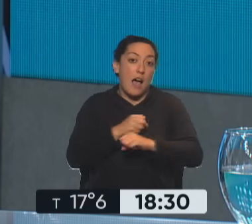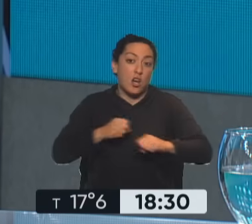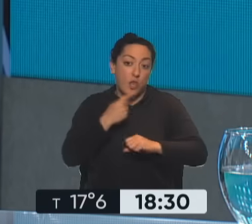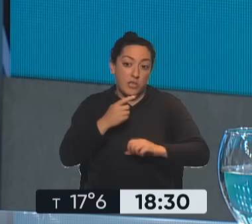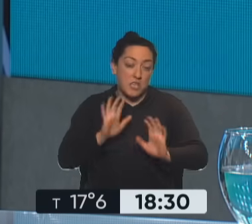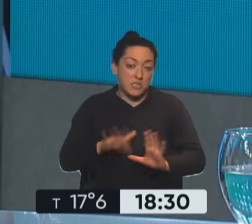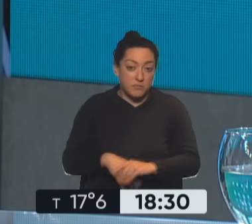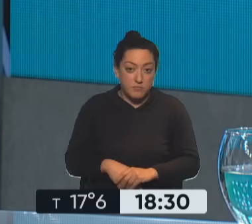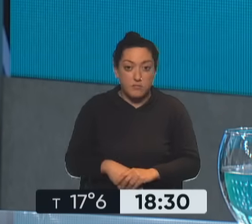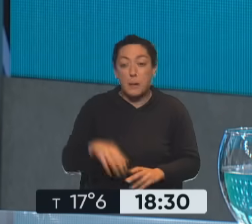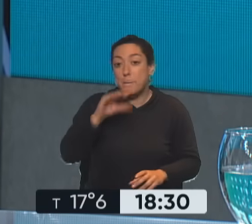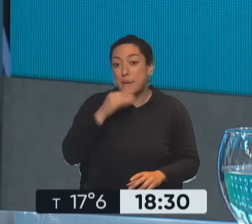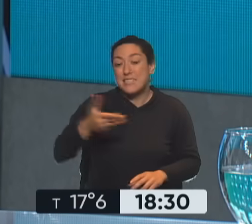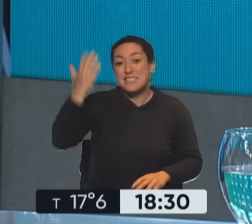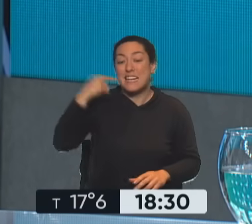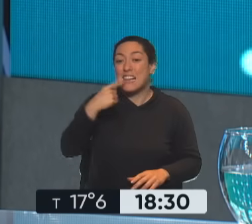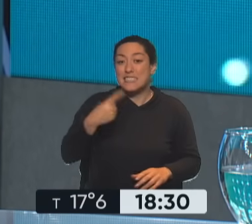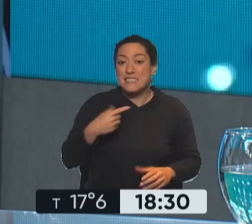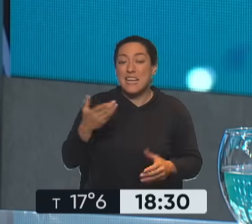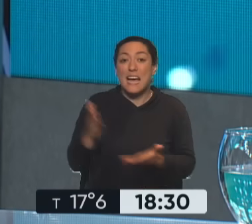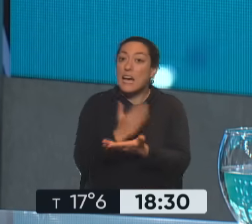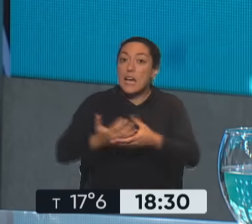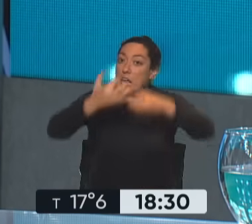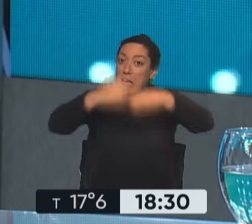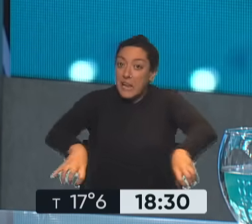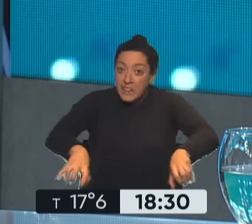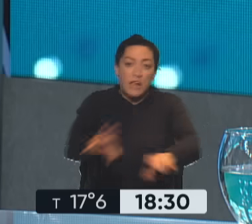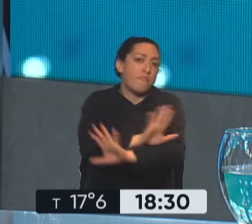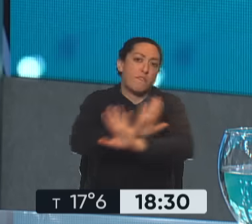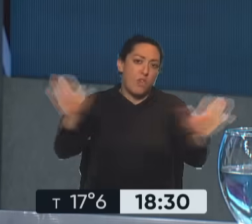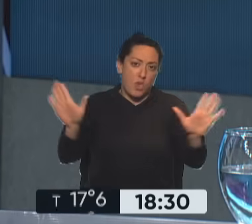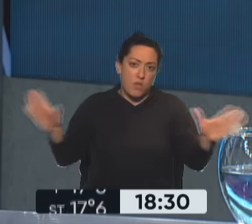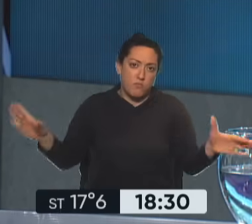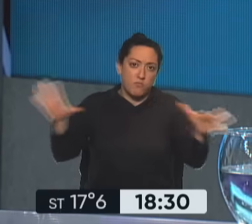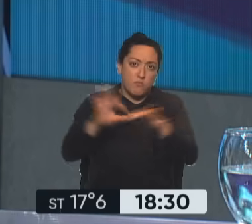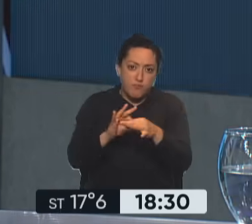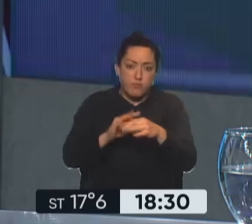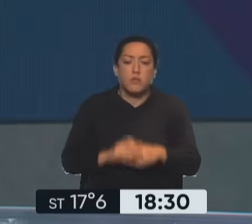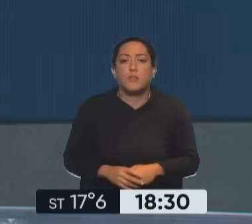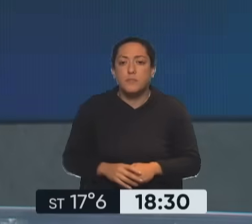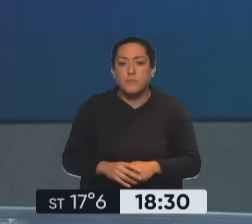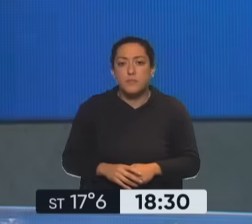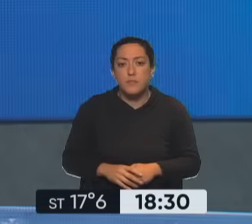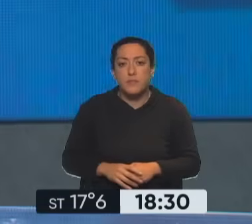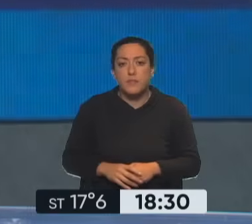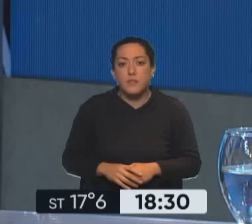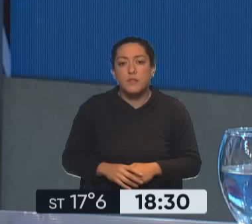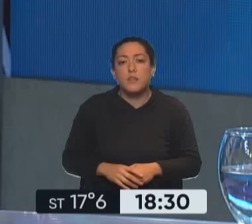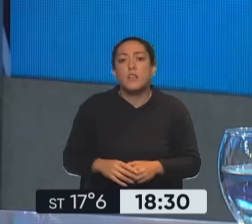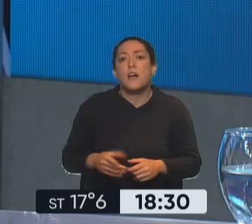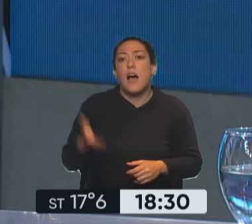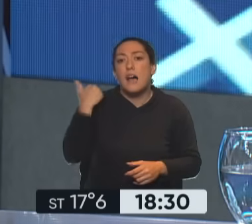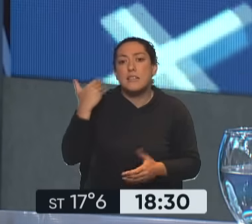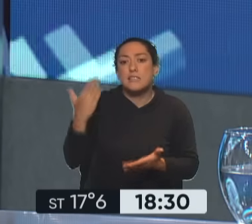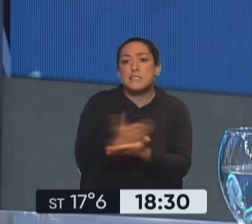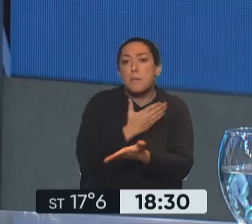ayer Sergio Massa es, la grieta se terminó, sí. La grieta se murió, este parteaguas que marcaba una